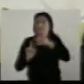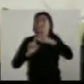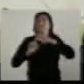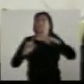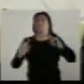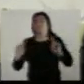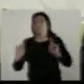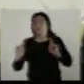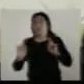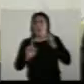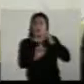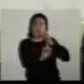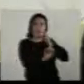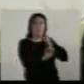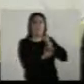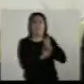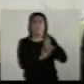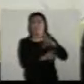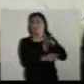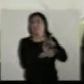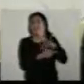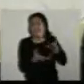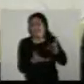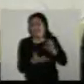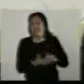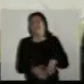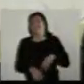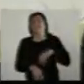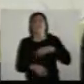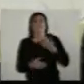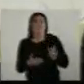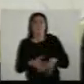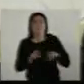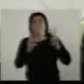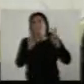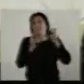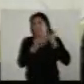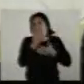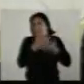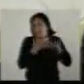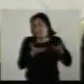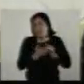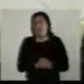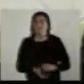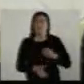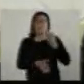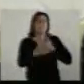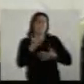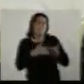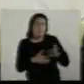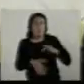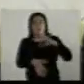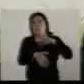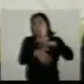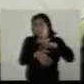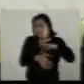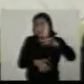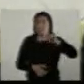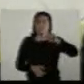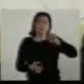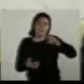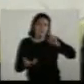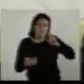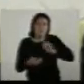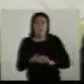enfoque distinto al enfoque médico, que es el que normalmente se maneja en discapacidad. Hay una discapacidad y los médicos